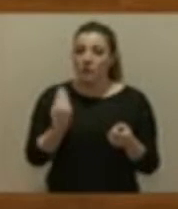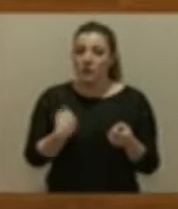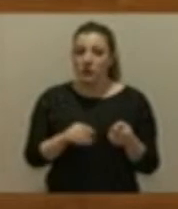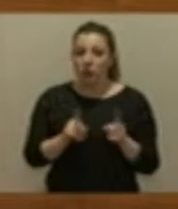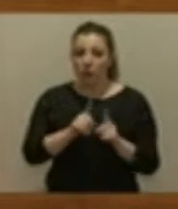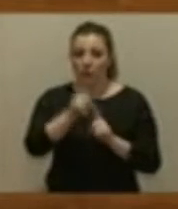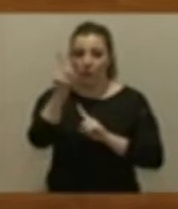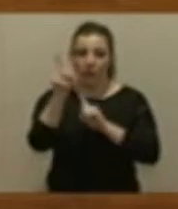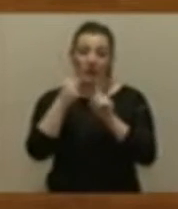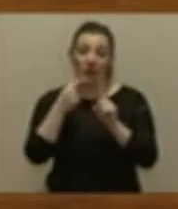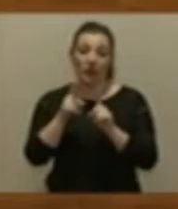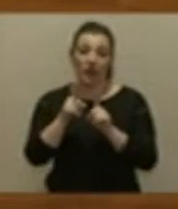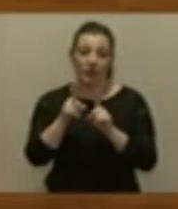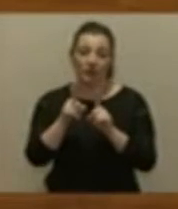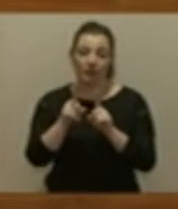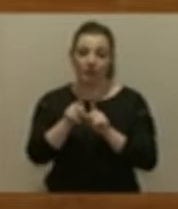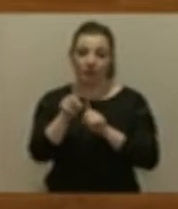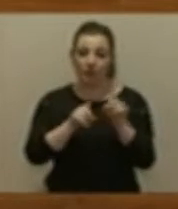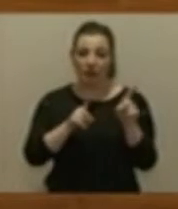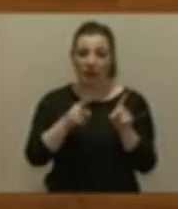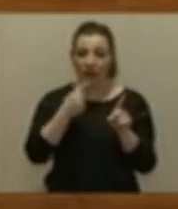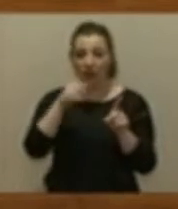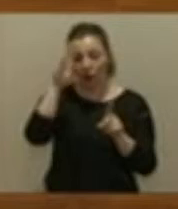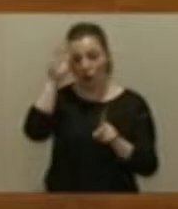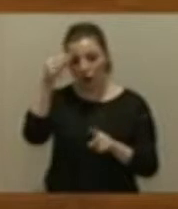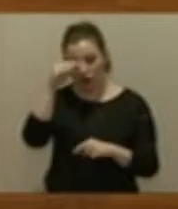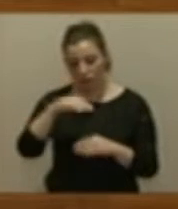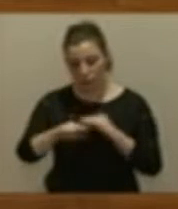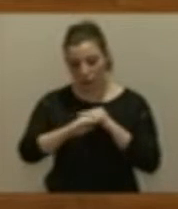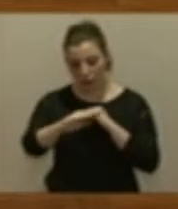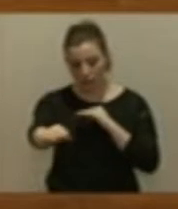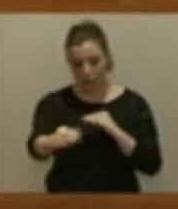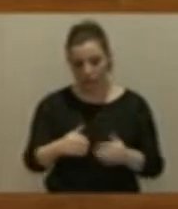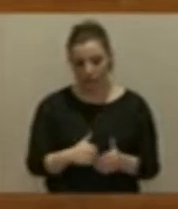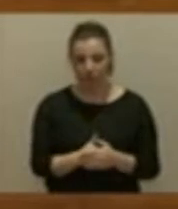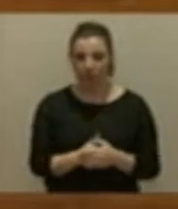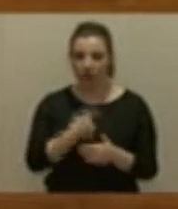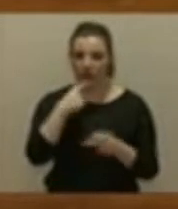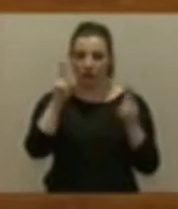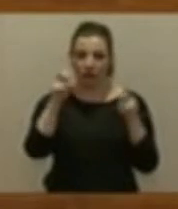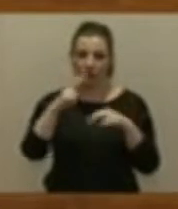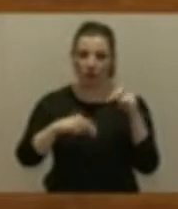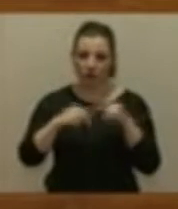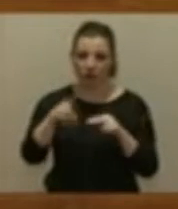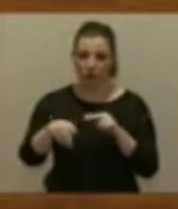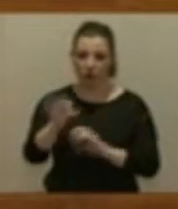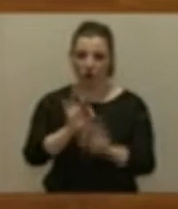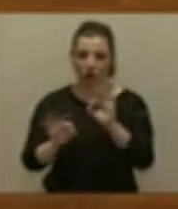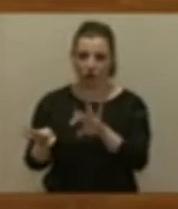de estrellarse contra el planeta dice: «Hola, suelo». En materia de urbanismo y ordenación del